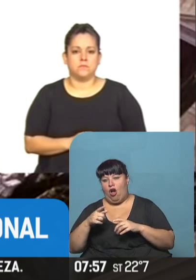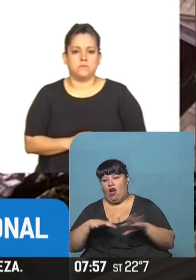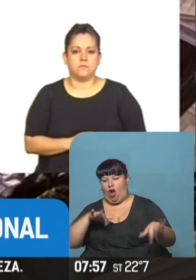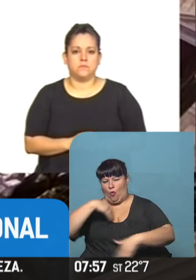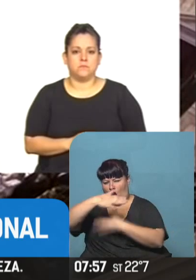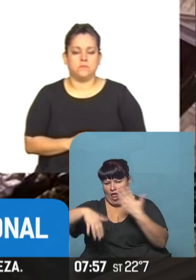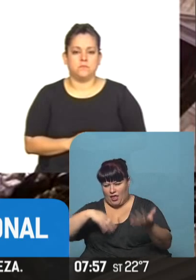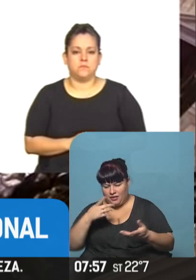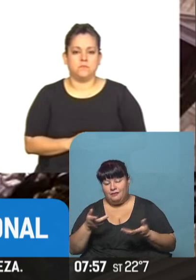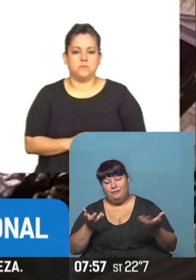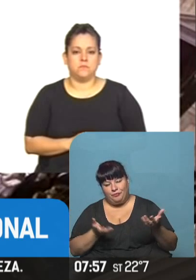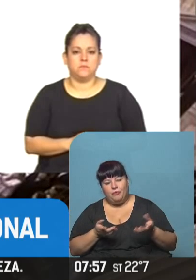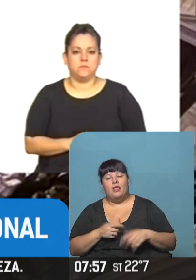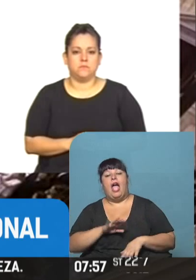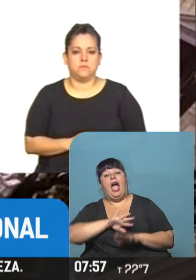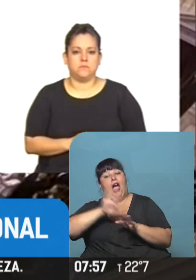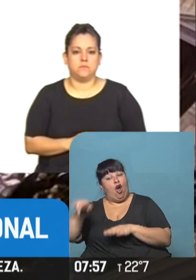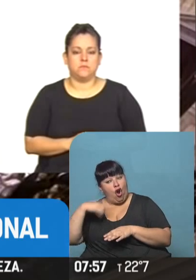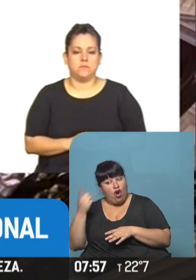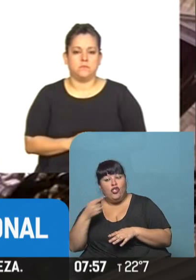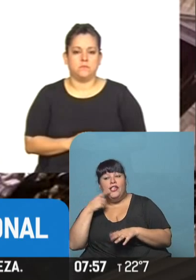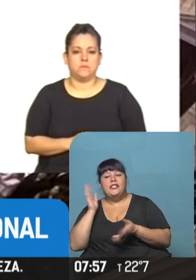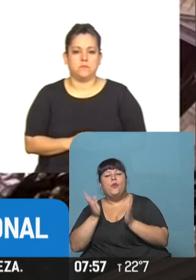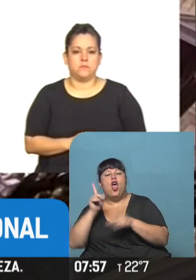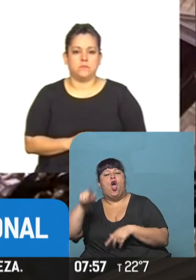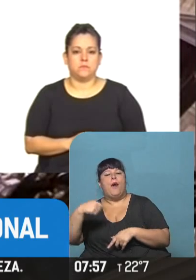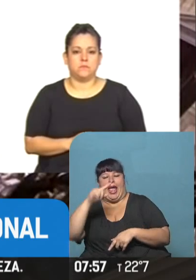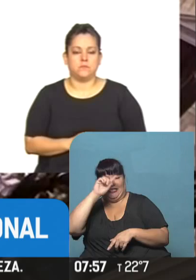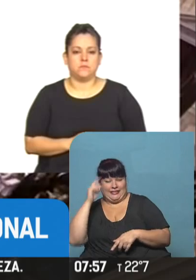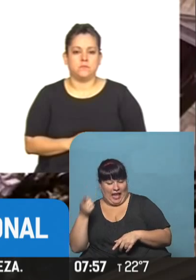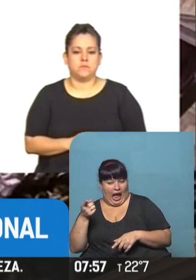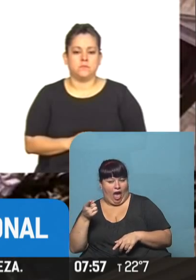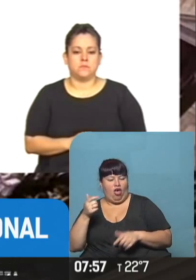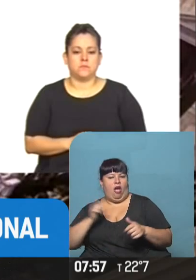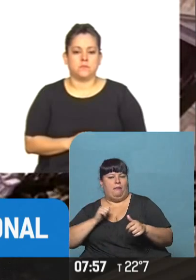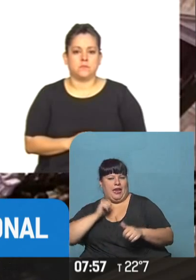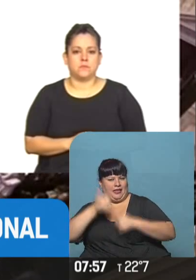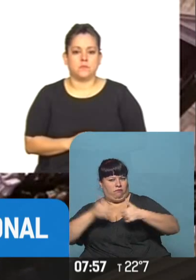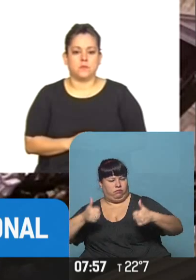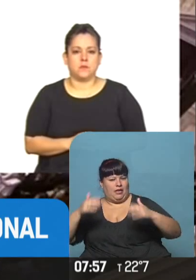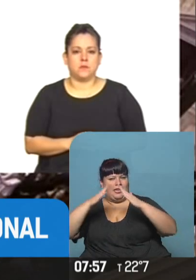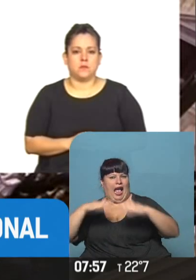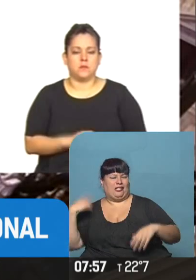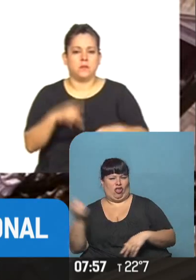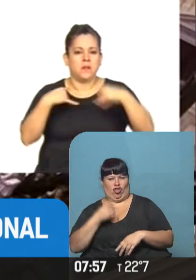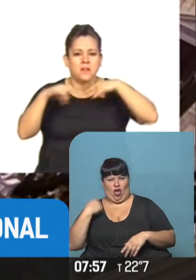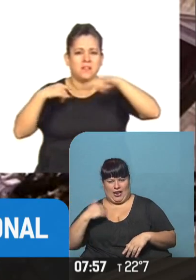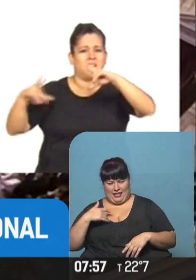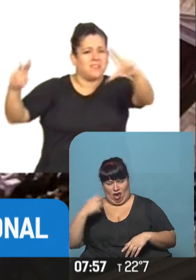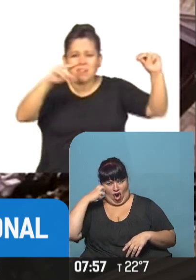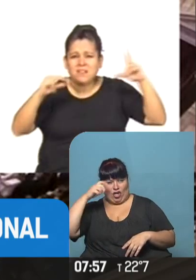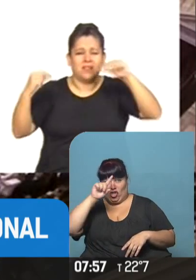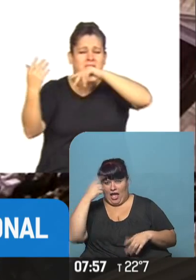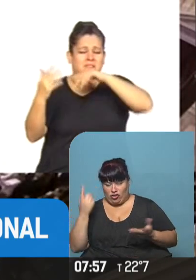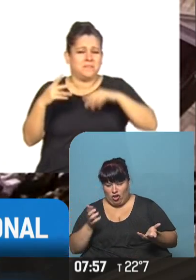de violencia. Seguro. Desde el otro lado, dice, la violencia vino desde el Estado militarizando la casa de todos los argentinos, que es el Congreso de